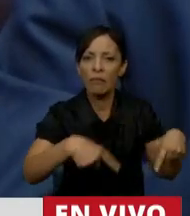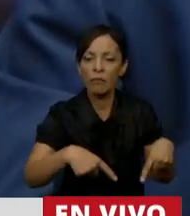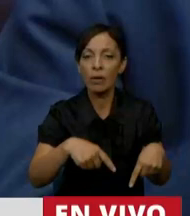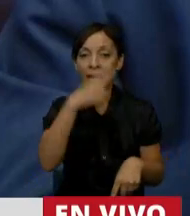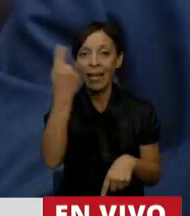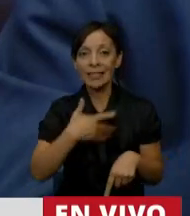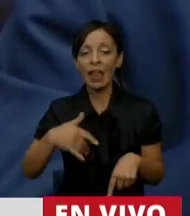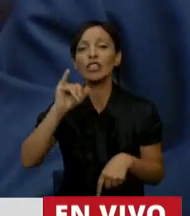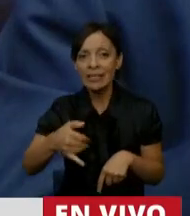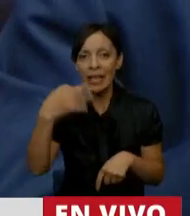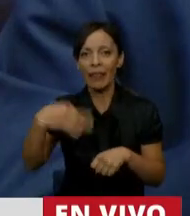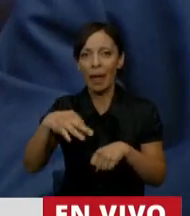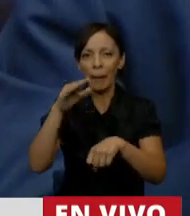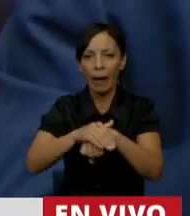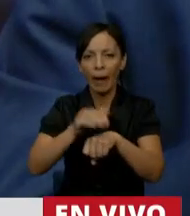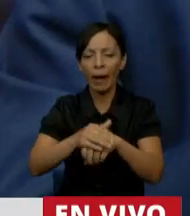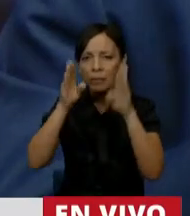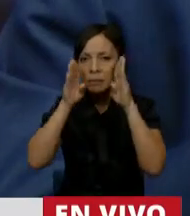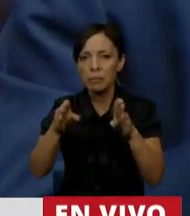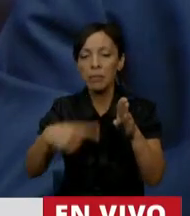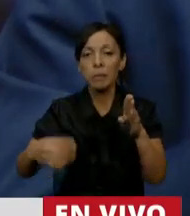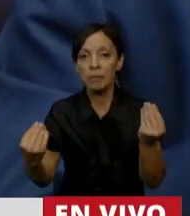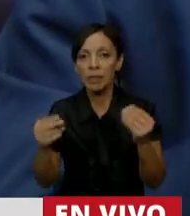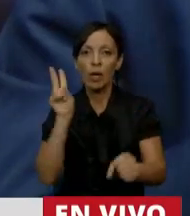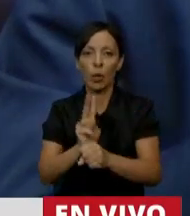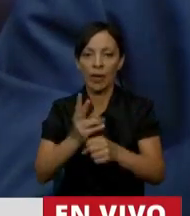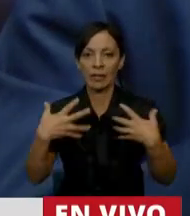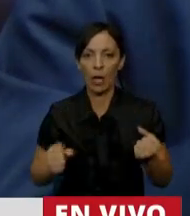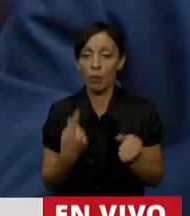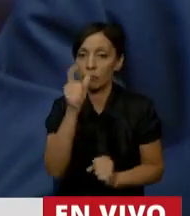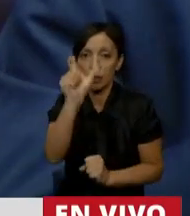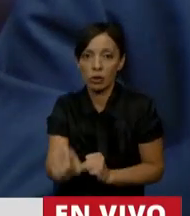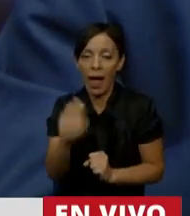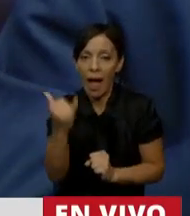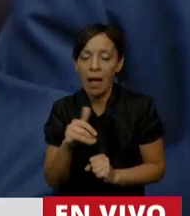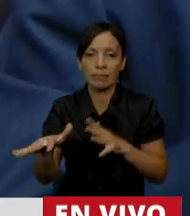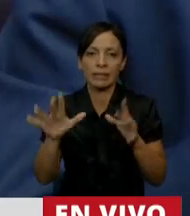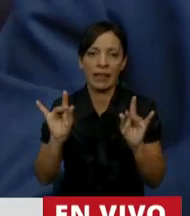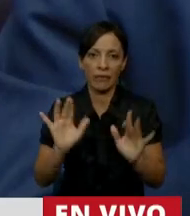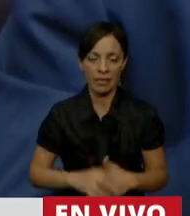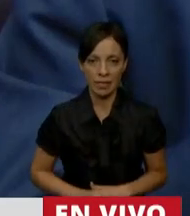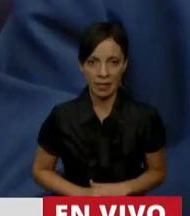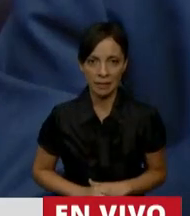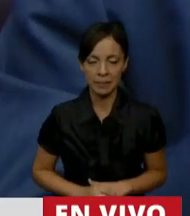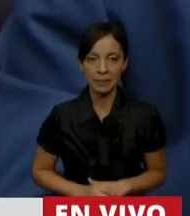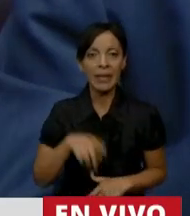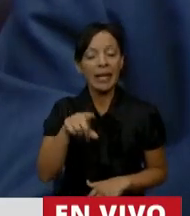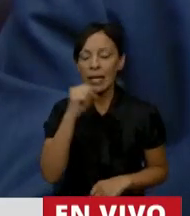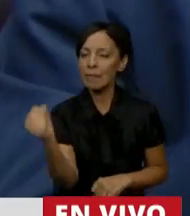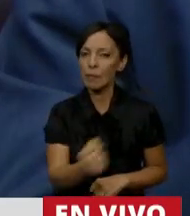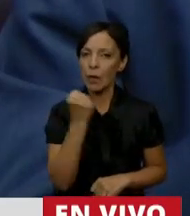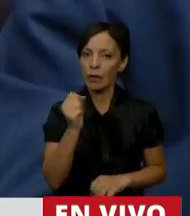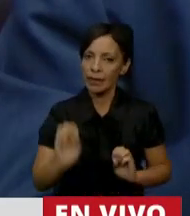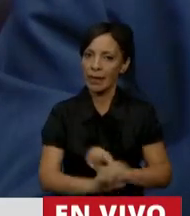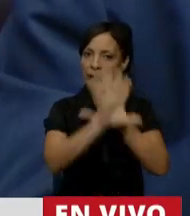que sí le corresponde hacer, cuidar la salud de quien transita una decisión difícil. Esto es importante tenerlo claro.